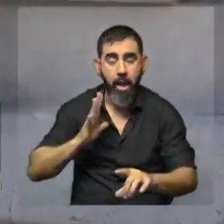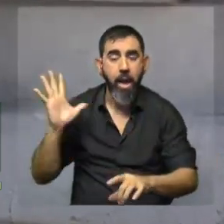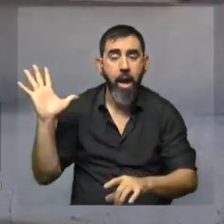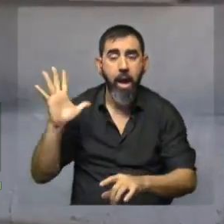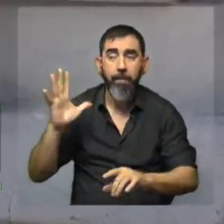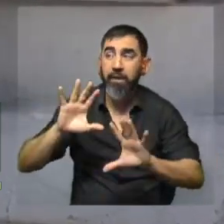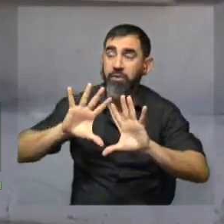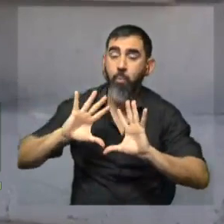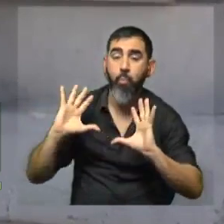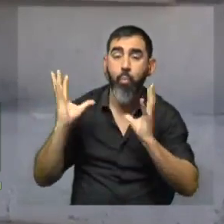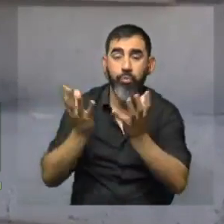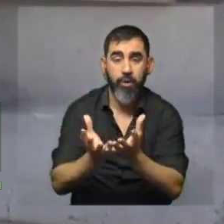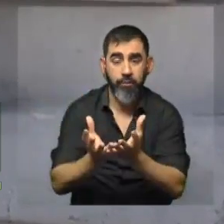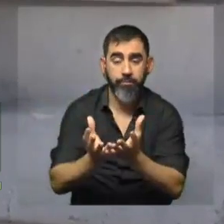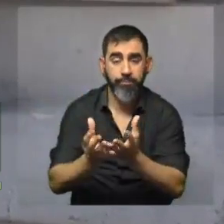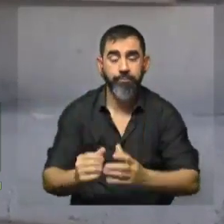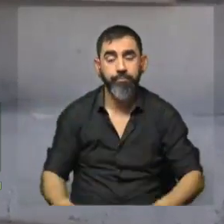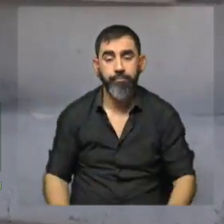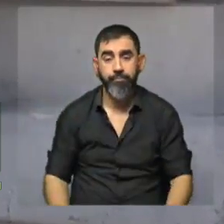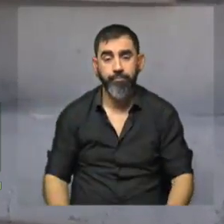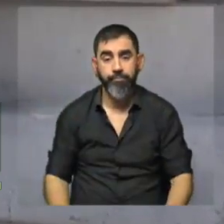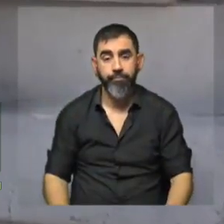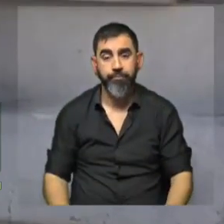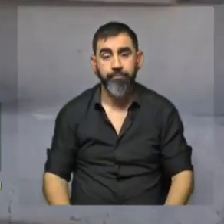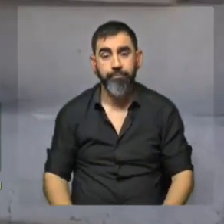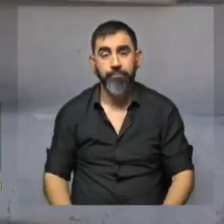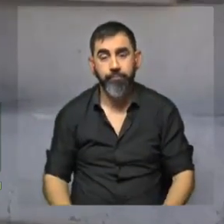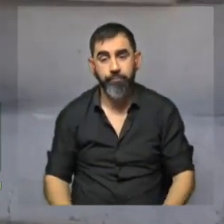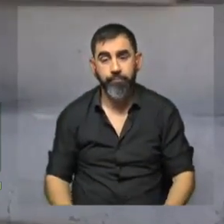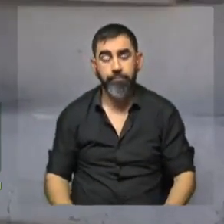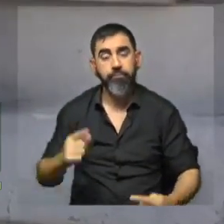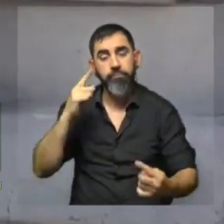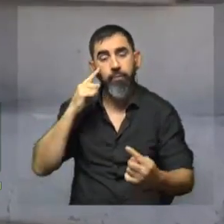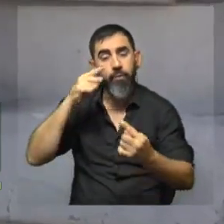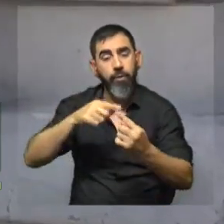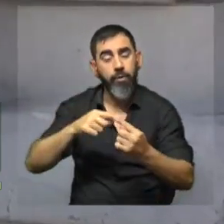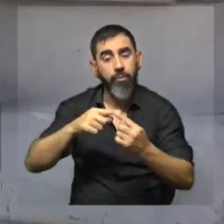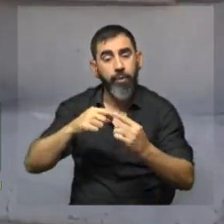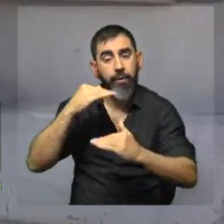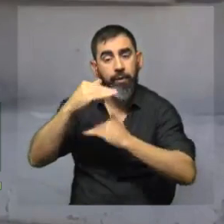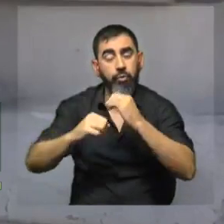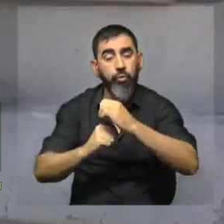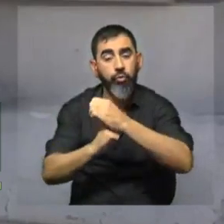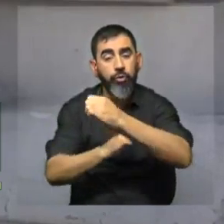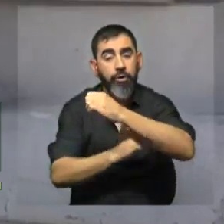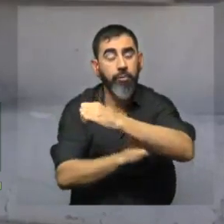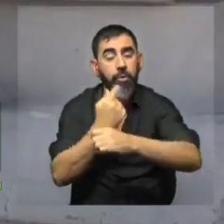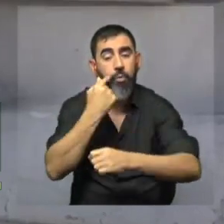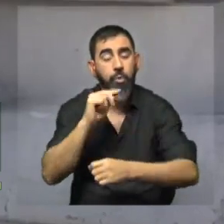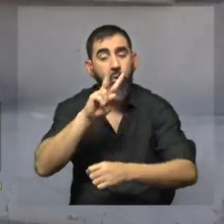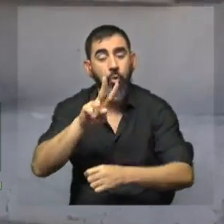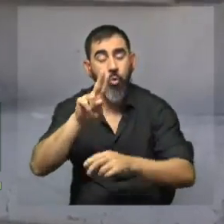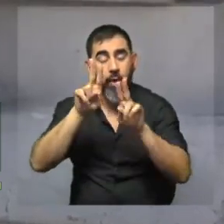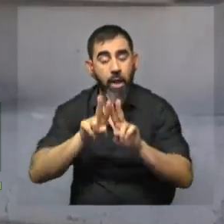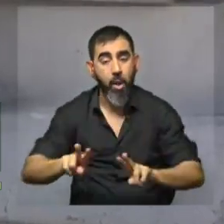viviendo a nivel mundial. Nosotros, el objetivo de desarrollo sostenible número 2 de la ONU